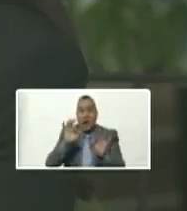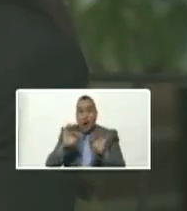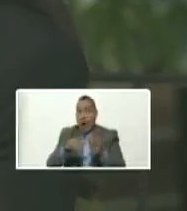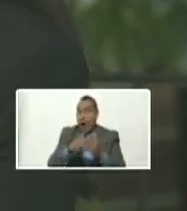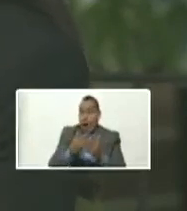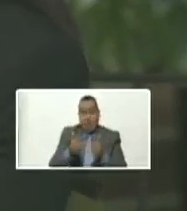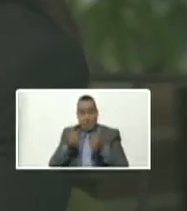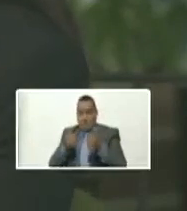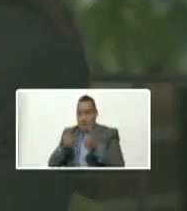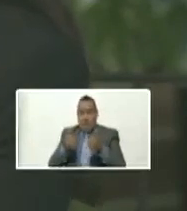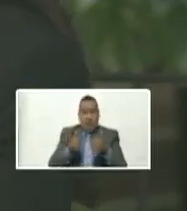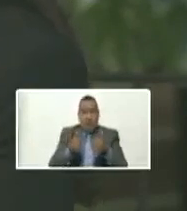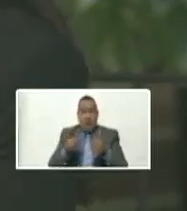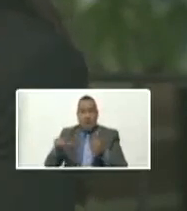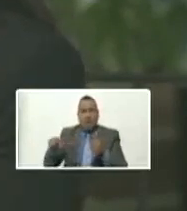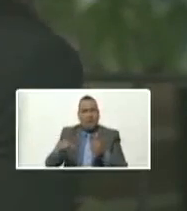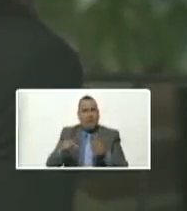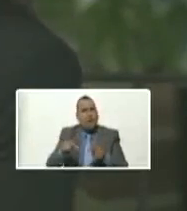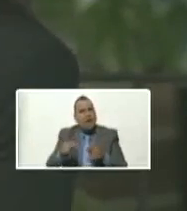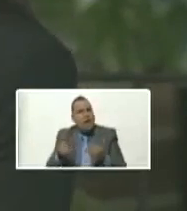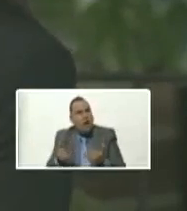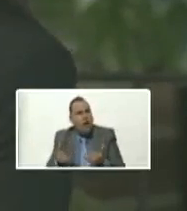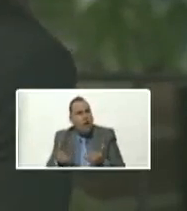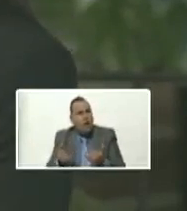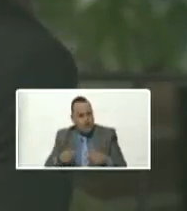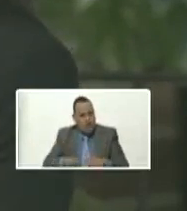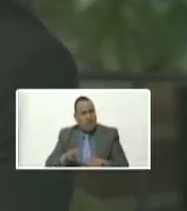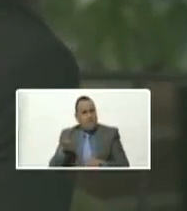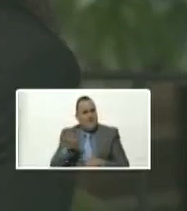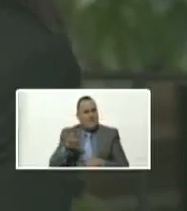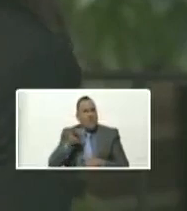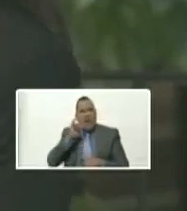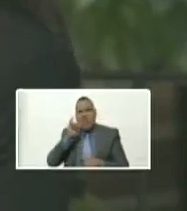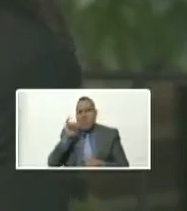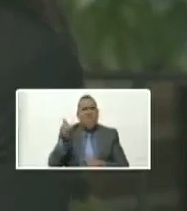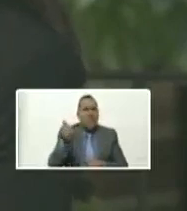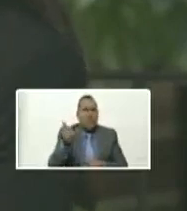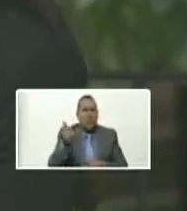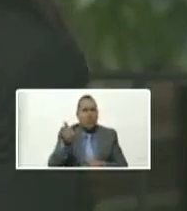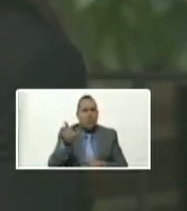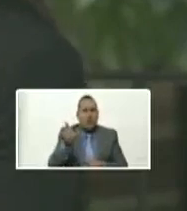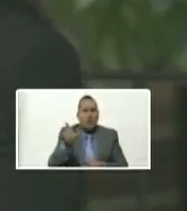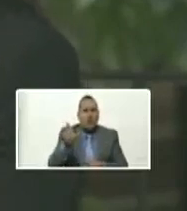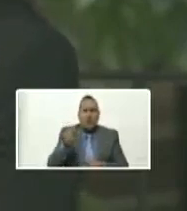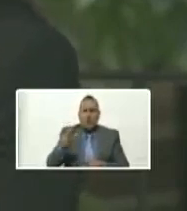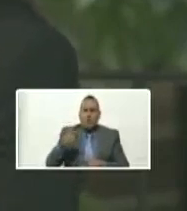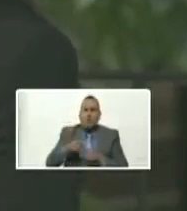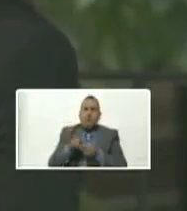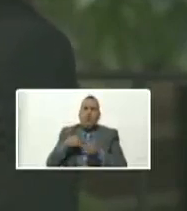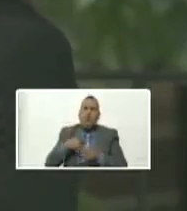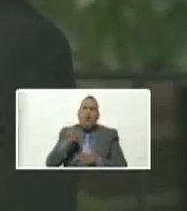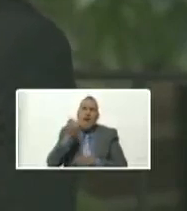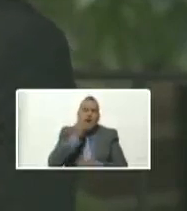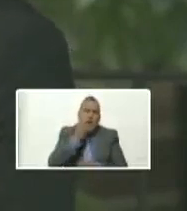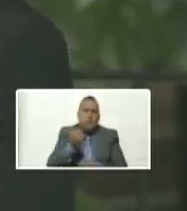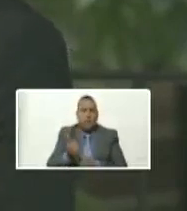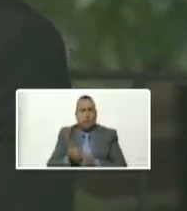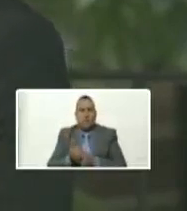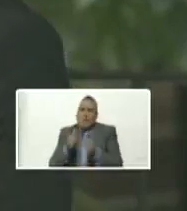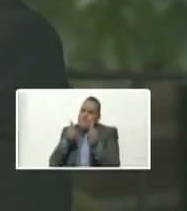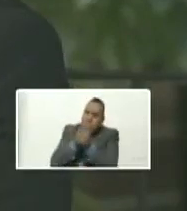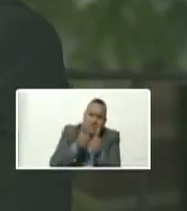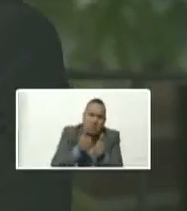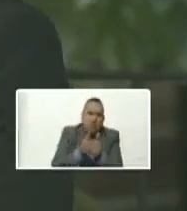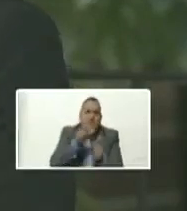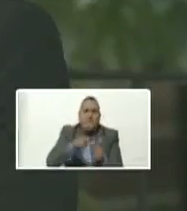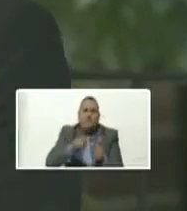teniendo en cuenta las denuncias hechas por el gobierno venezolano sobre la persecución y violencia contra los